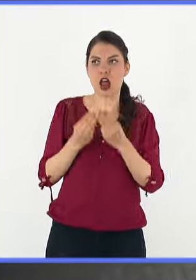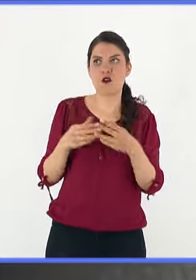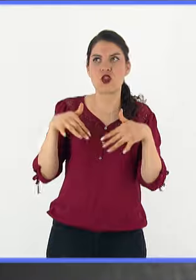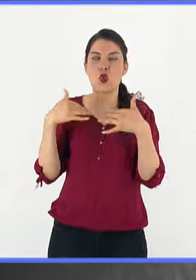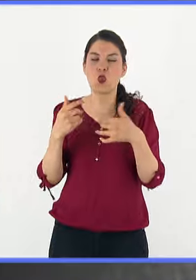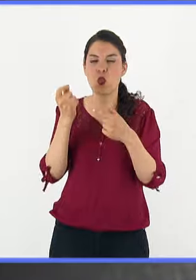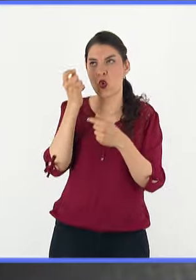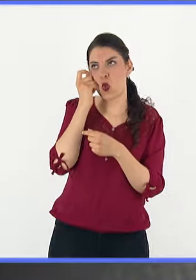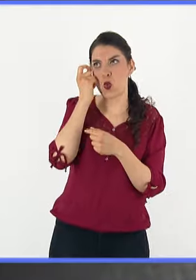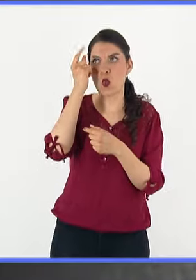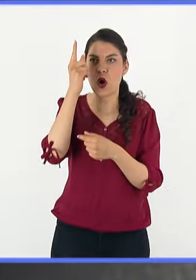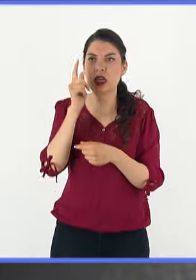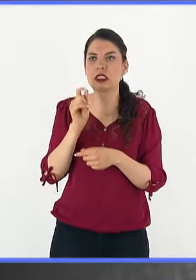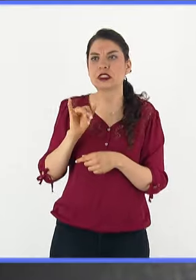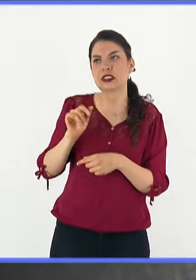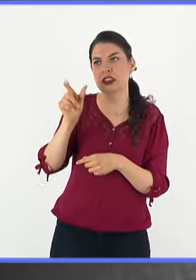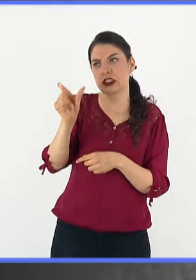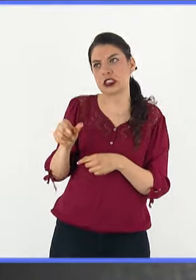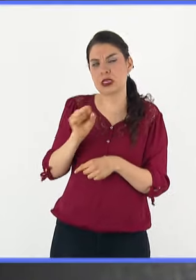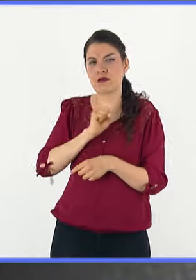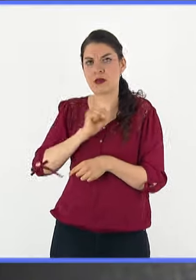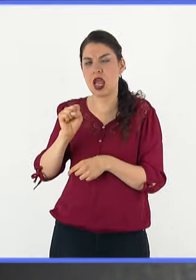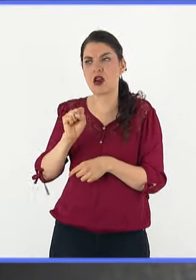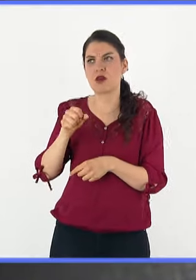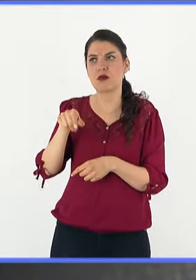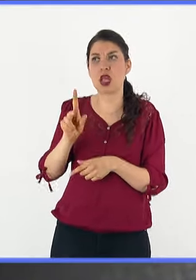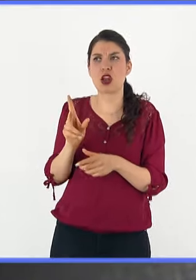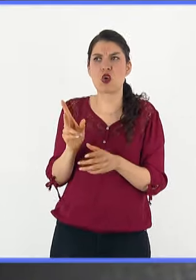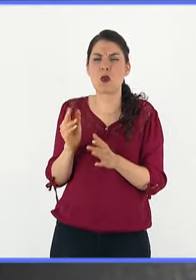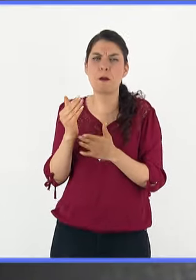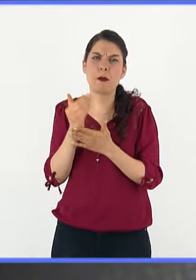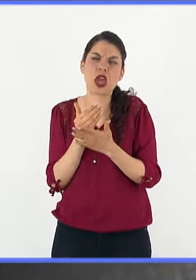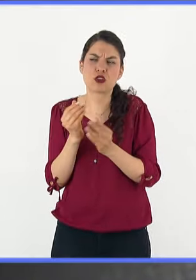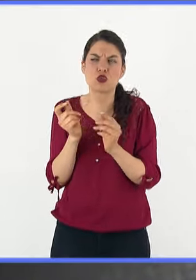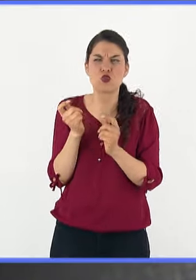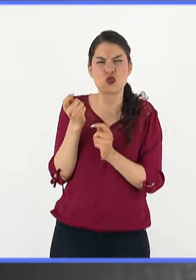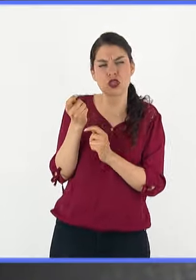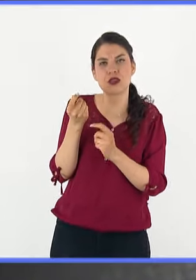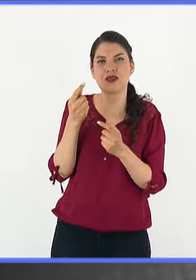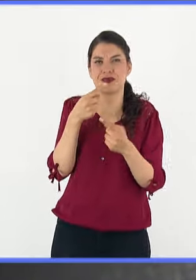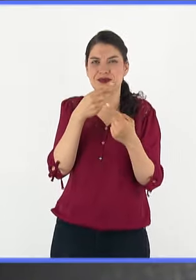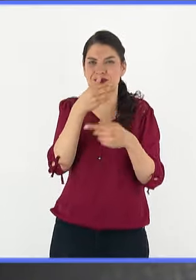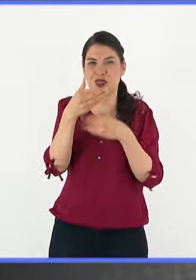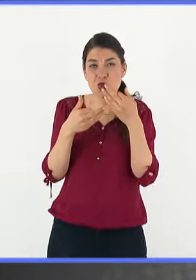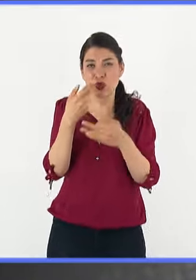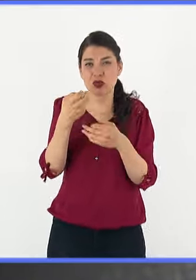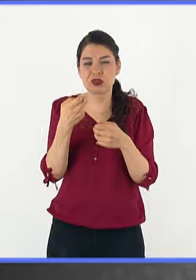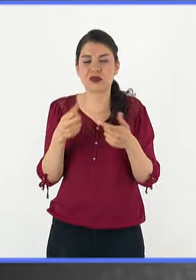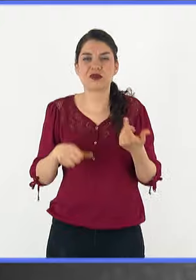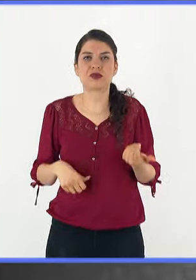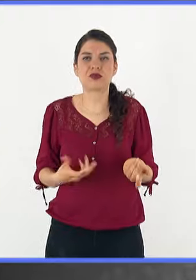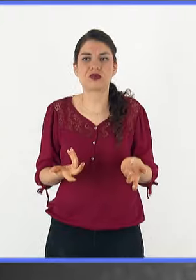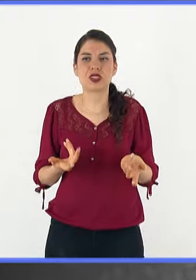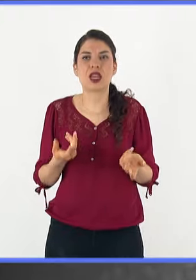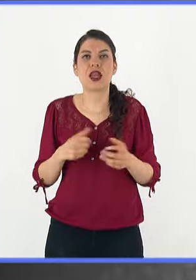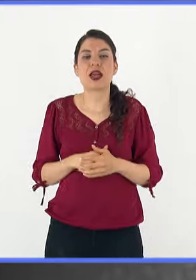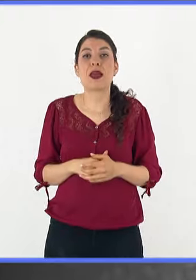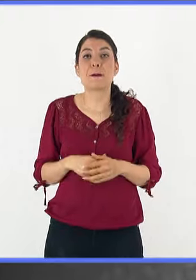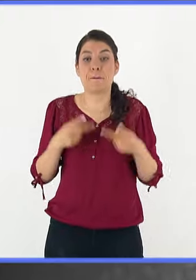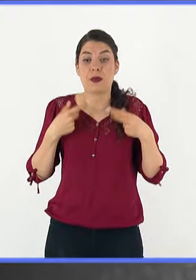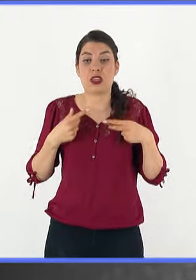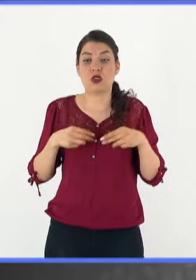alguien que pues si es mal Bueno no muy malo no y evidentemente todas esas actividades terminan es decir quien se mete a la actividad